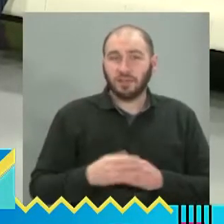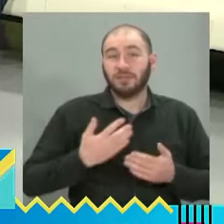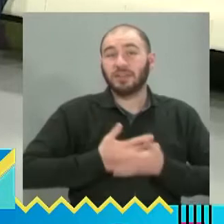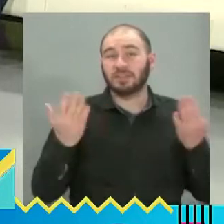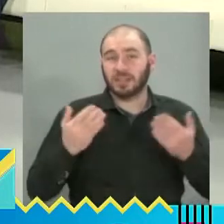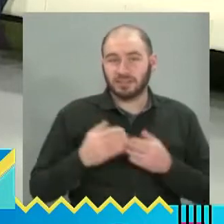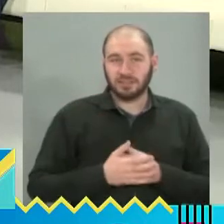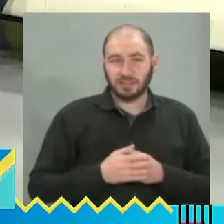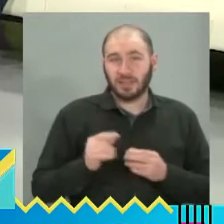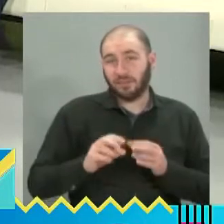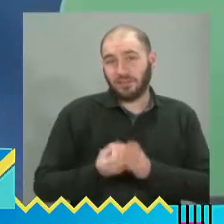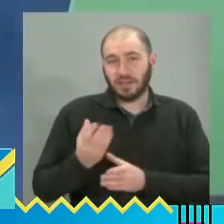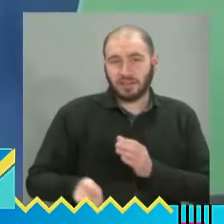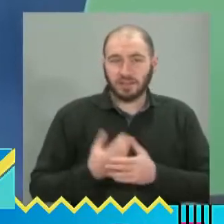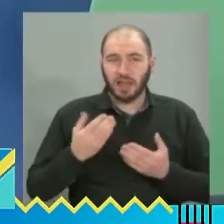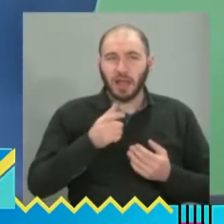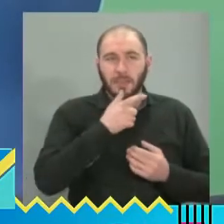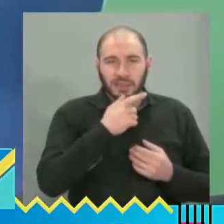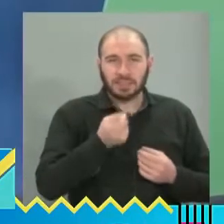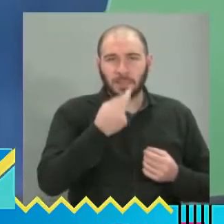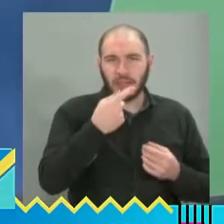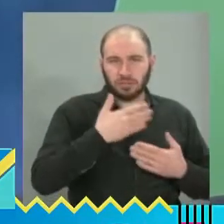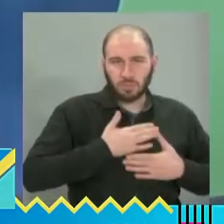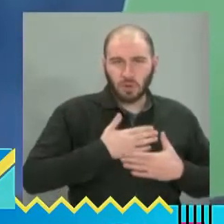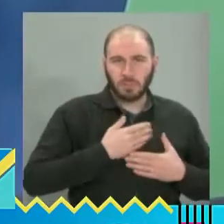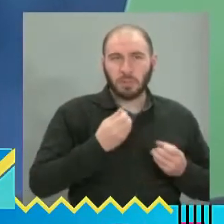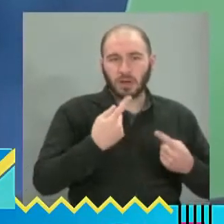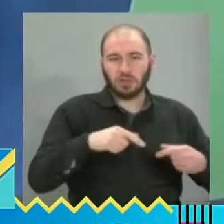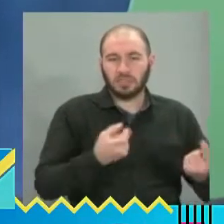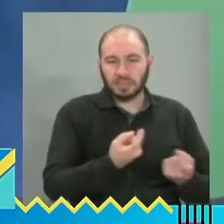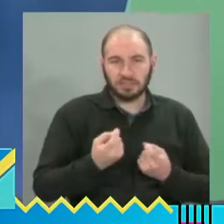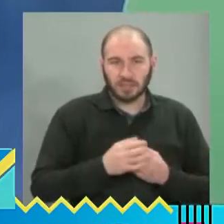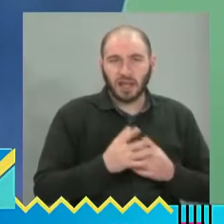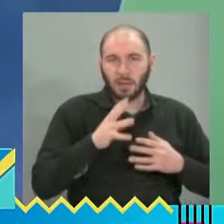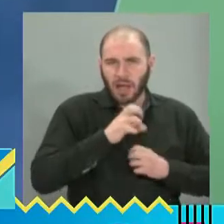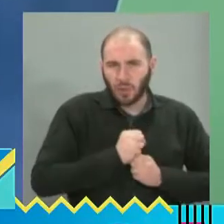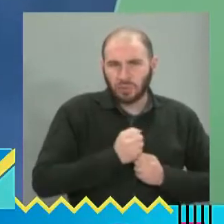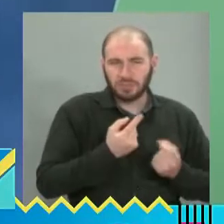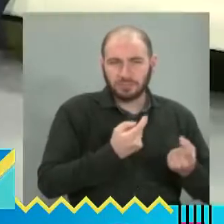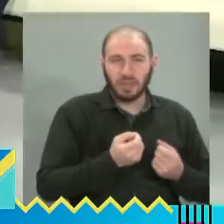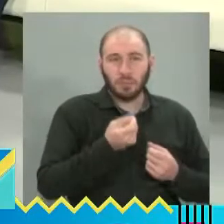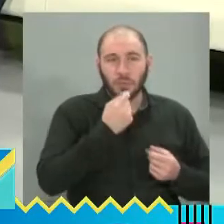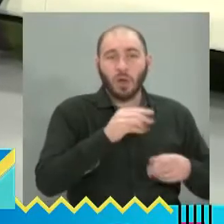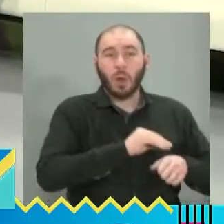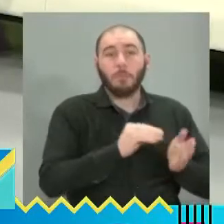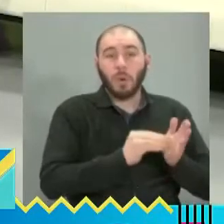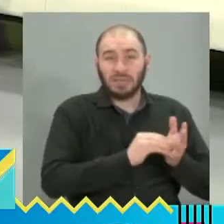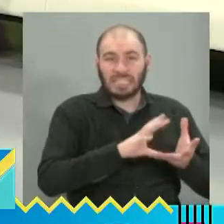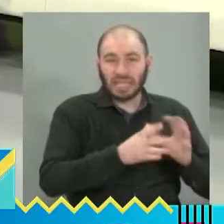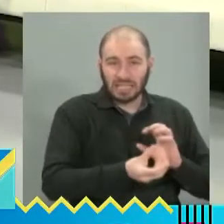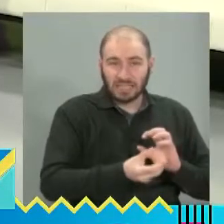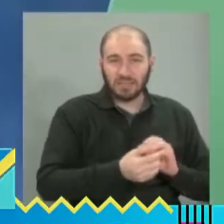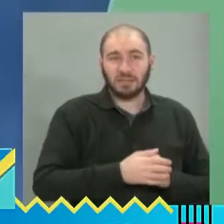felicidad. Es como una especie de automedicación ante las necesidades de angustia. Te tapa un problema. En los momentos de crisis, como los que